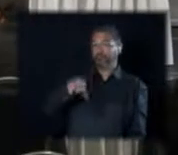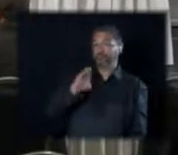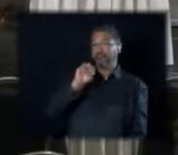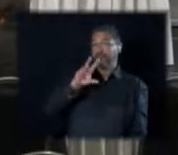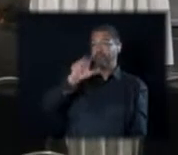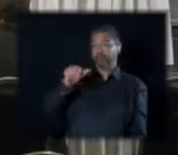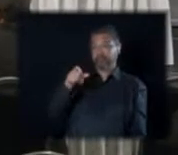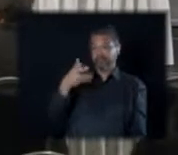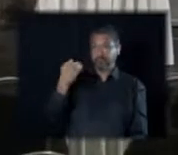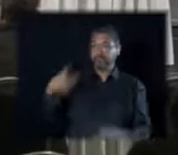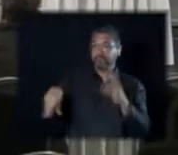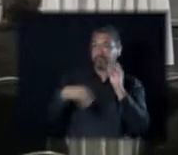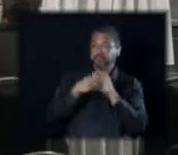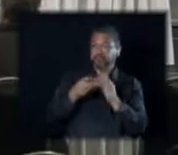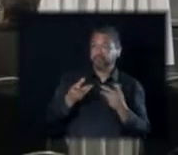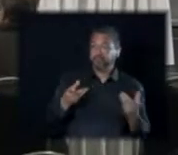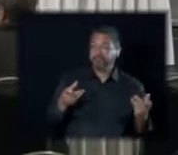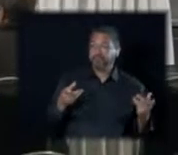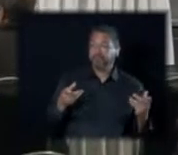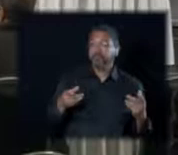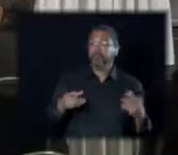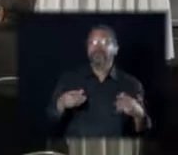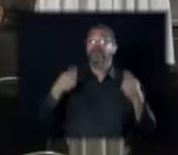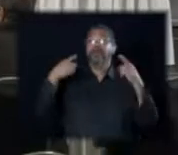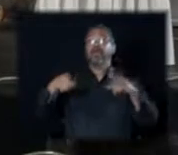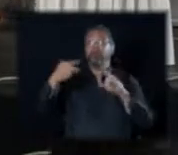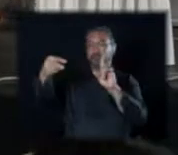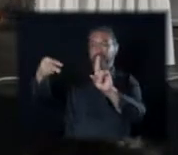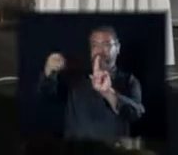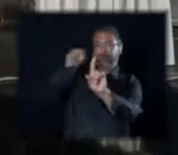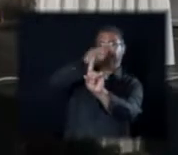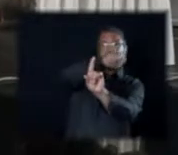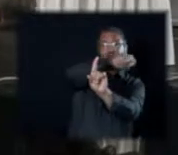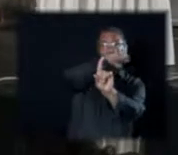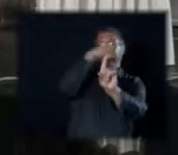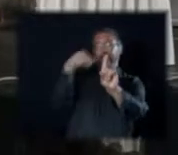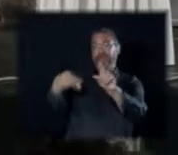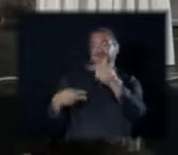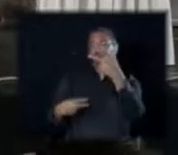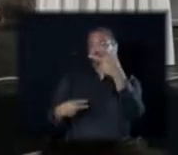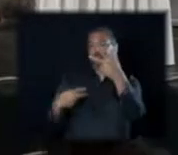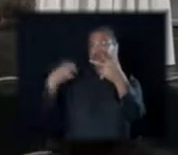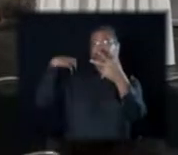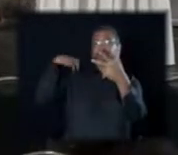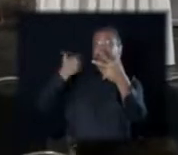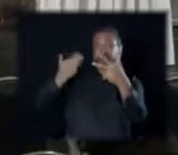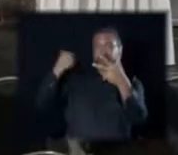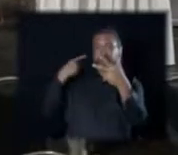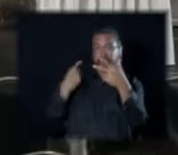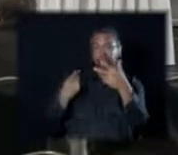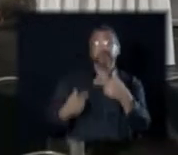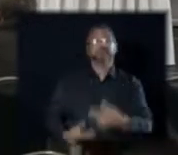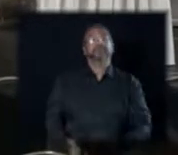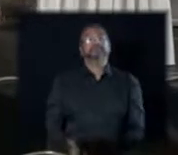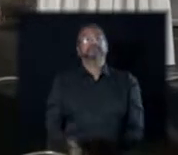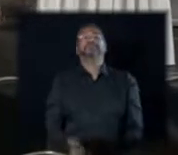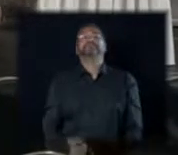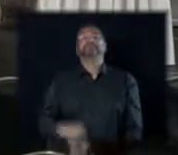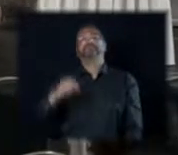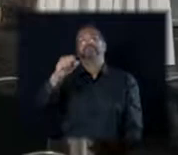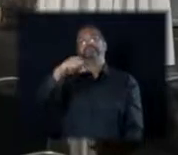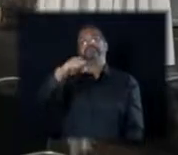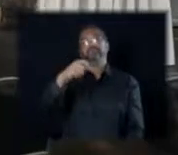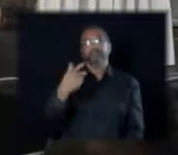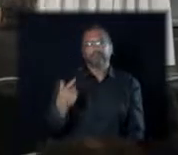Melba, ¿le gustaría añadir algo a esto? Usted lo vio desde tres puntos de vista, desde la Oficina de Gerencia y Presupuesto, desde Hacienda y desde el